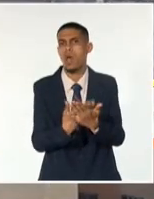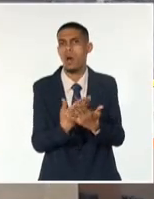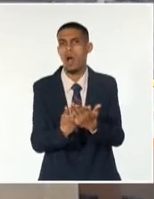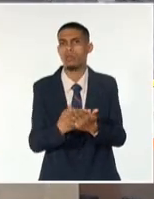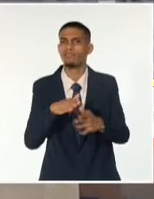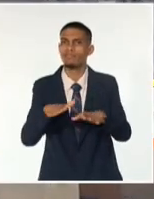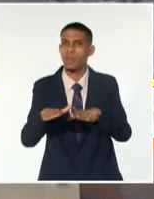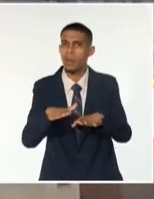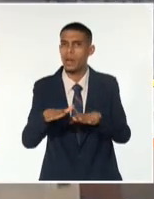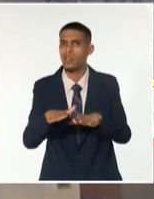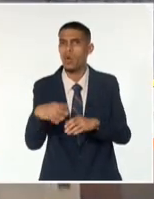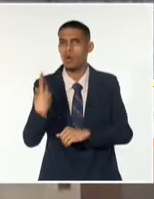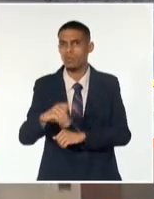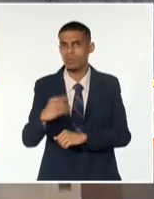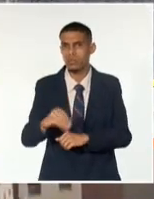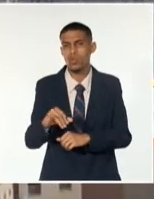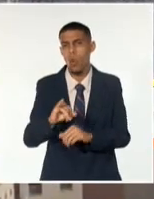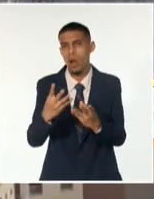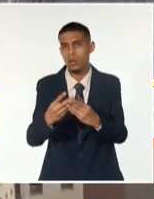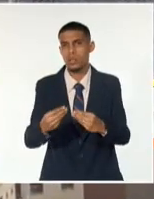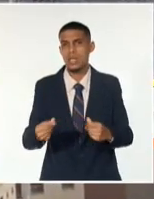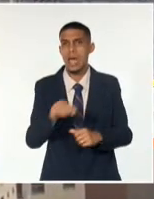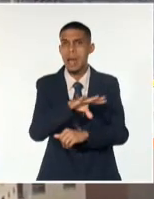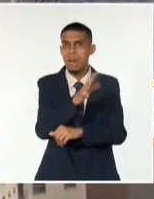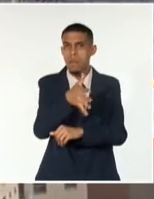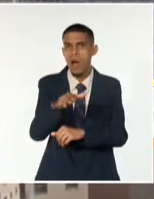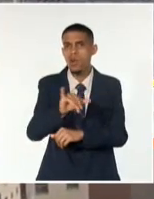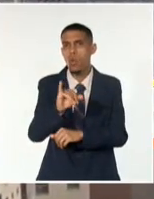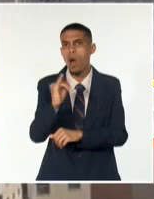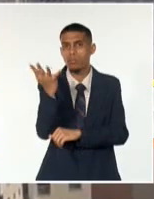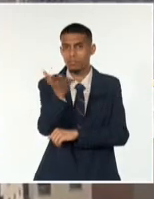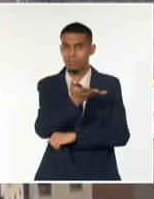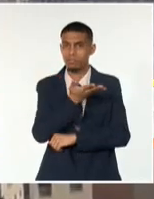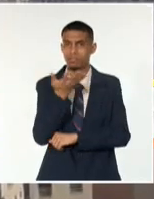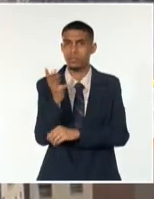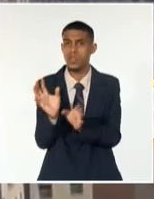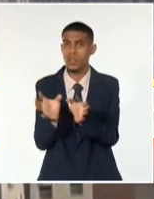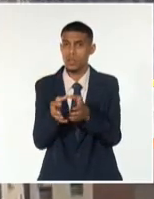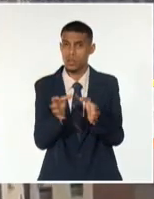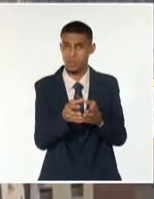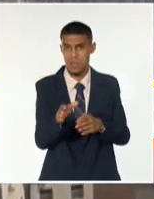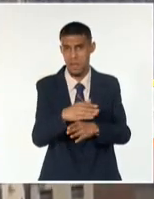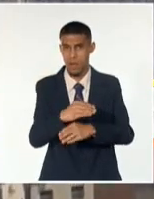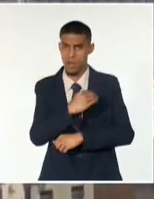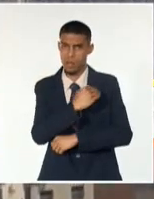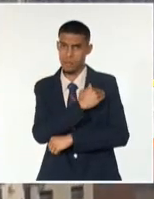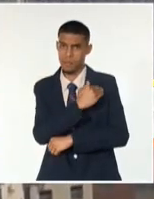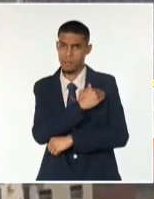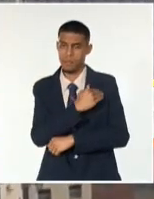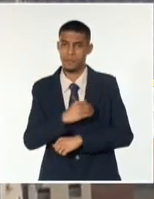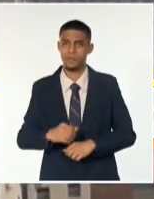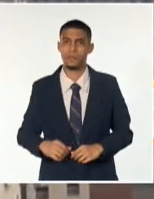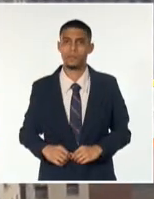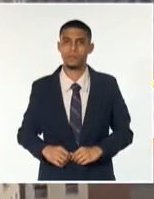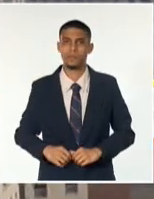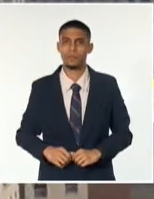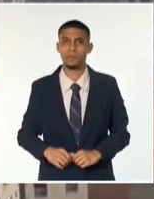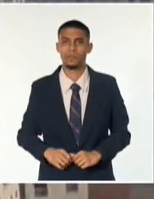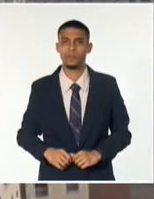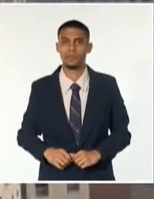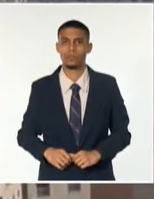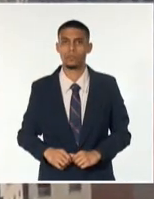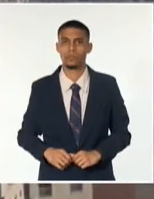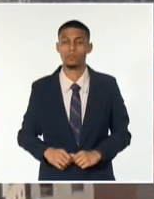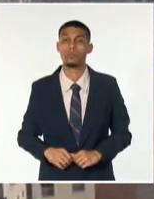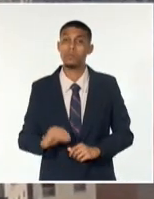ofensiva sorpresa por tierra, mar y aire llevada a cabo por las brigadas Al-Qassam, ala militar de Hamas. Por su parte,